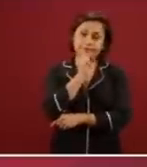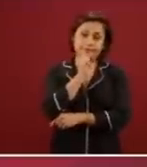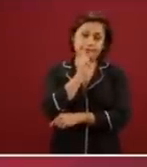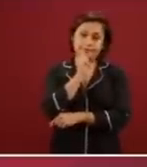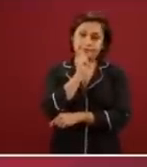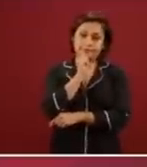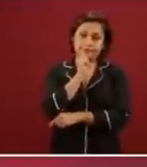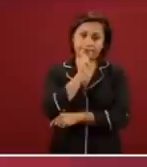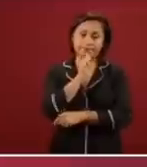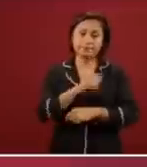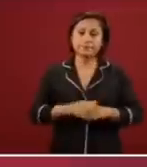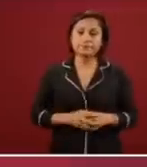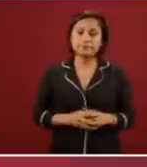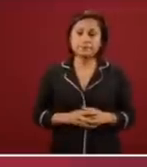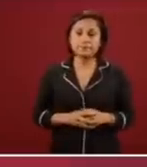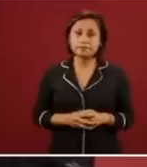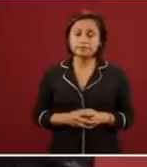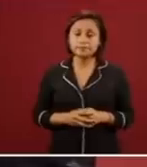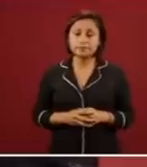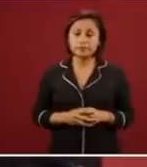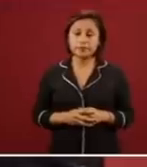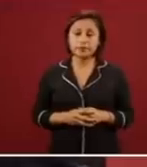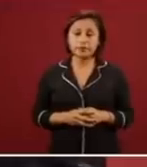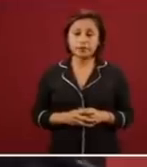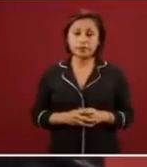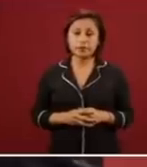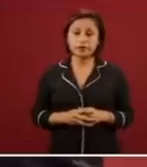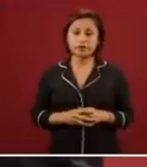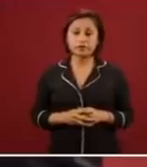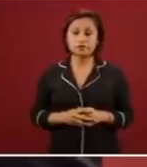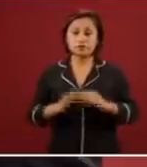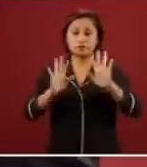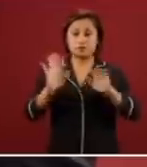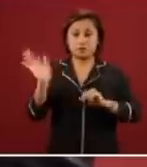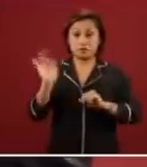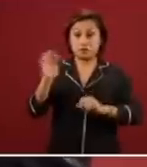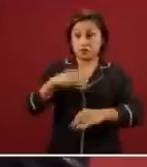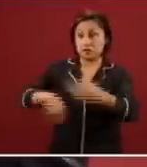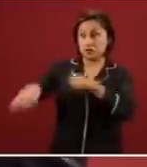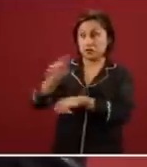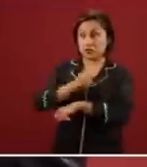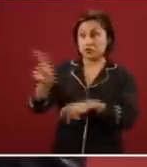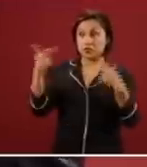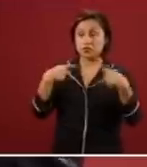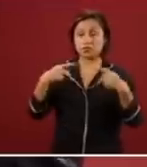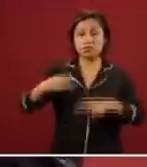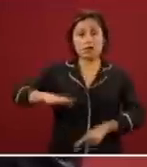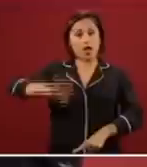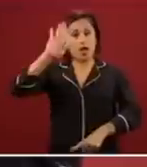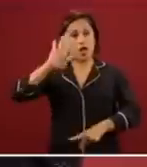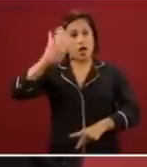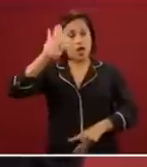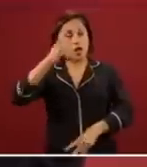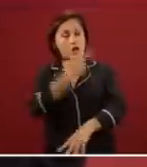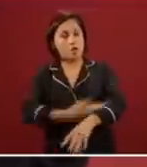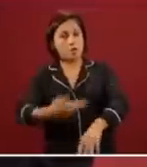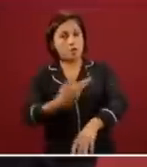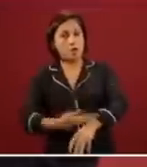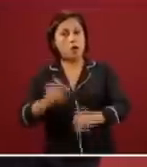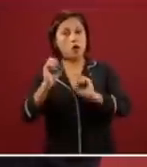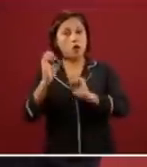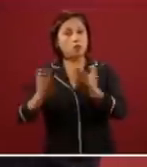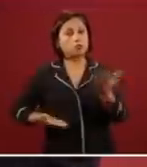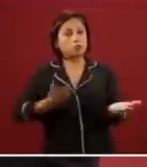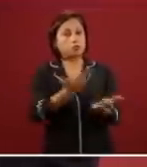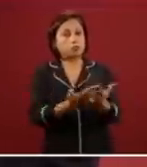contratos. Puede ser que pues todos estén haciendo gestiones o presentando